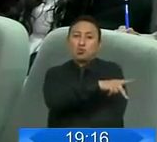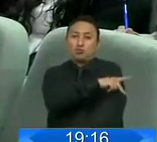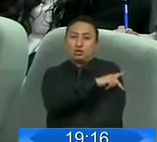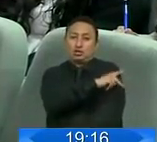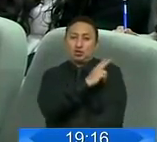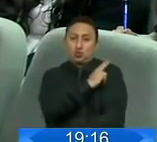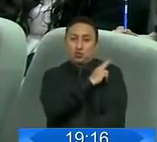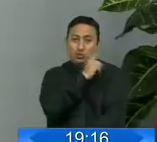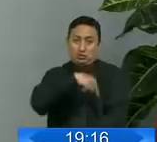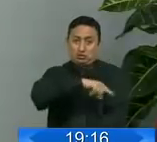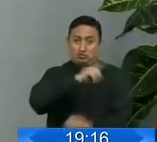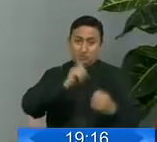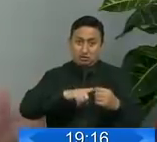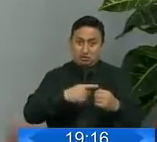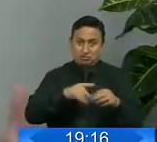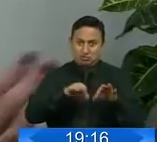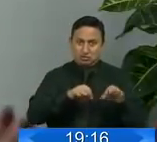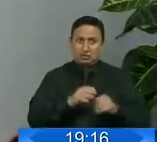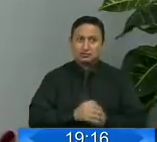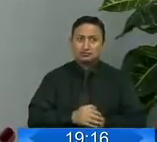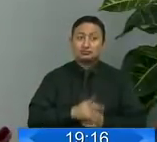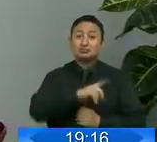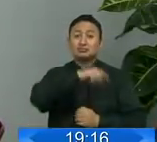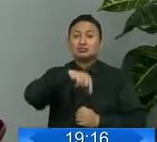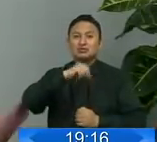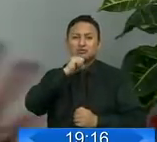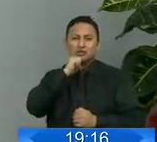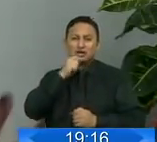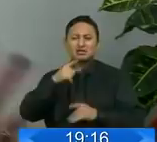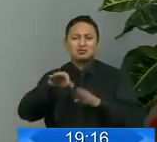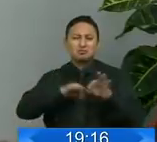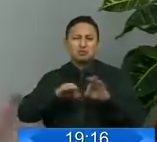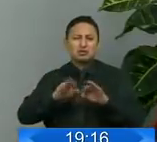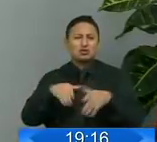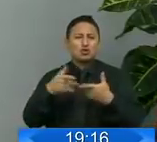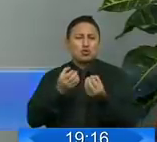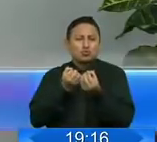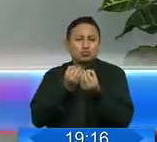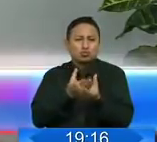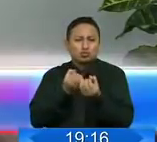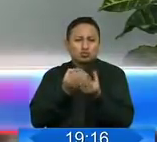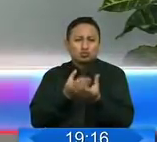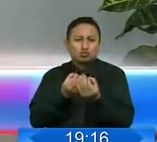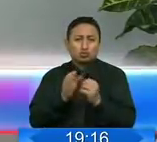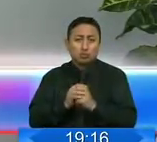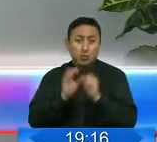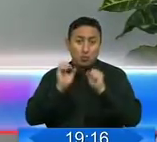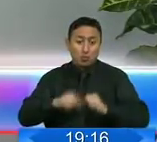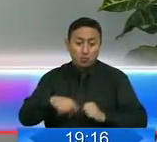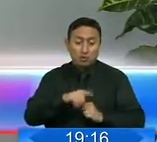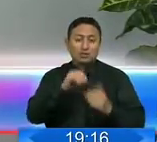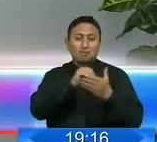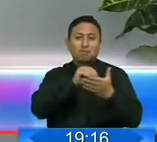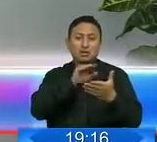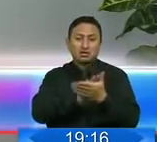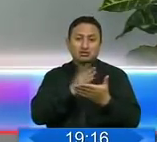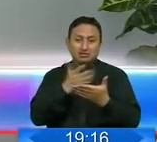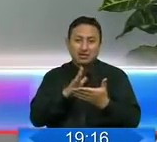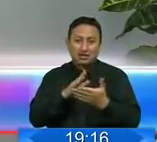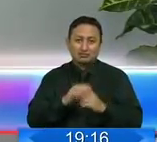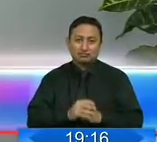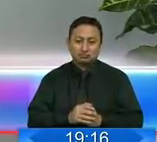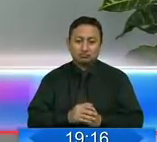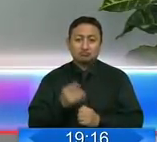Quito. Ha faltado una difusión de la información necesaria para que se puedan hacer estas aplicaciones,